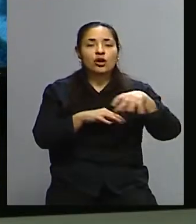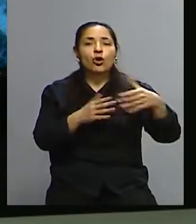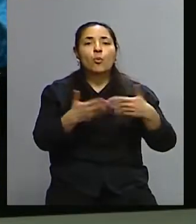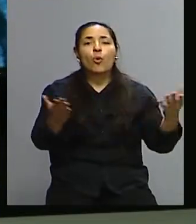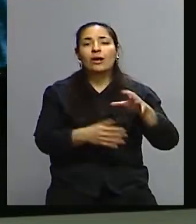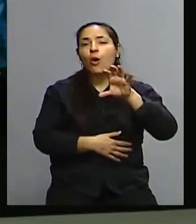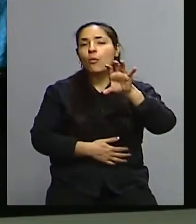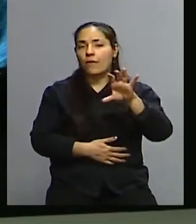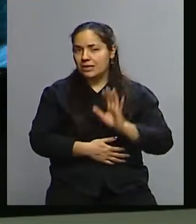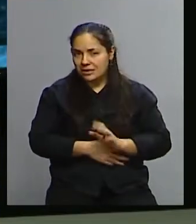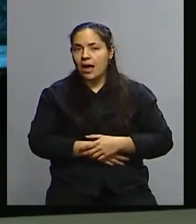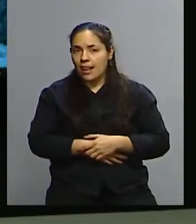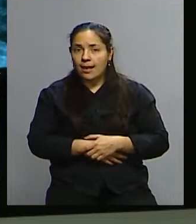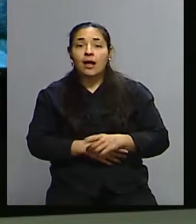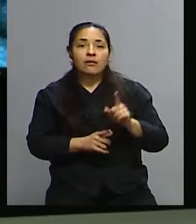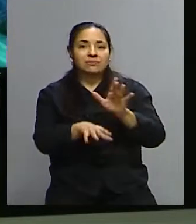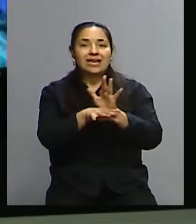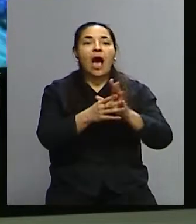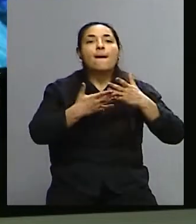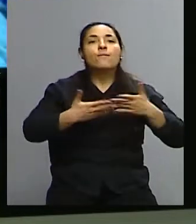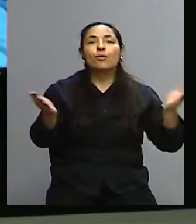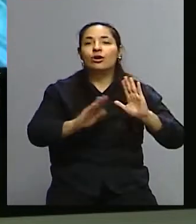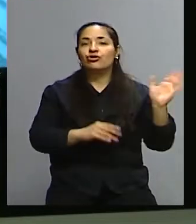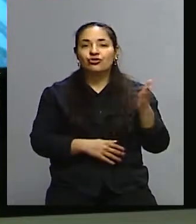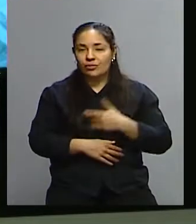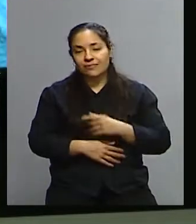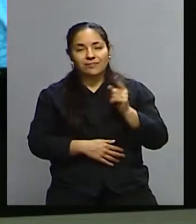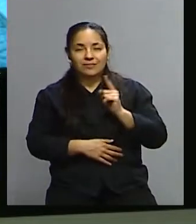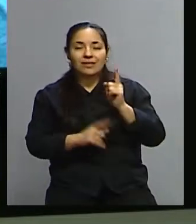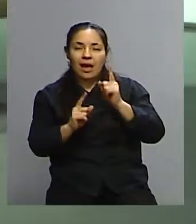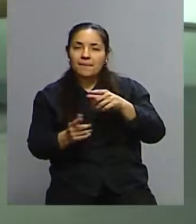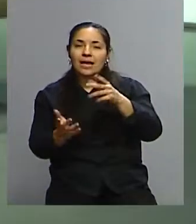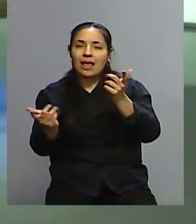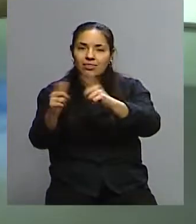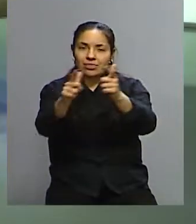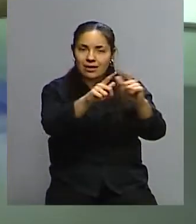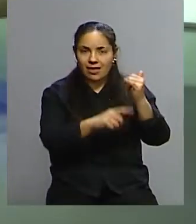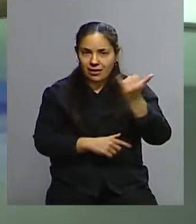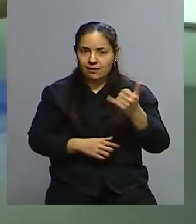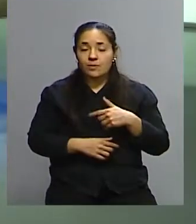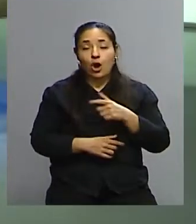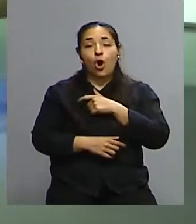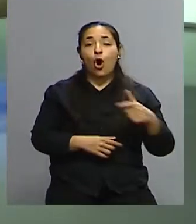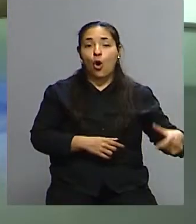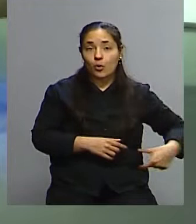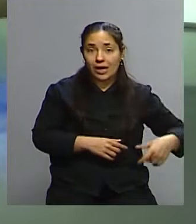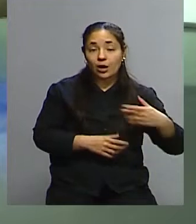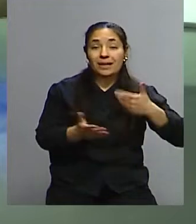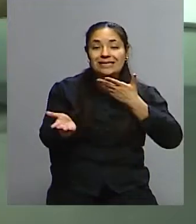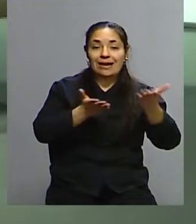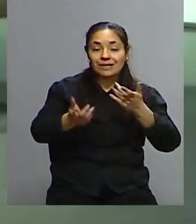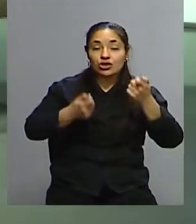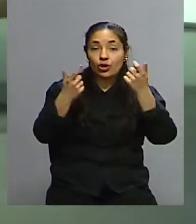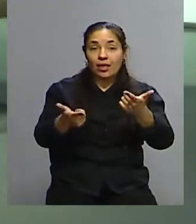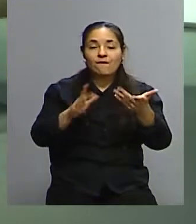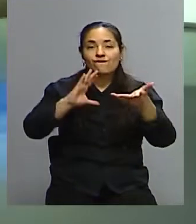tenemos esa disquisición de que es todo lo público. No, hay muchas entidades, porque el Estado para prestar los servicios se organiza de